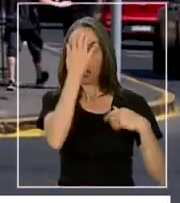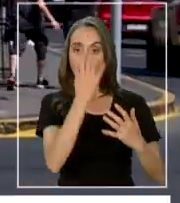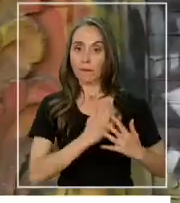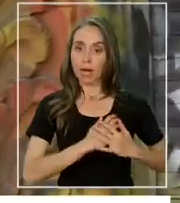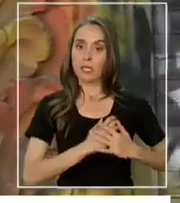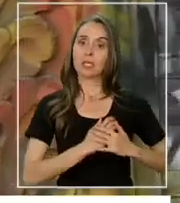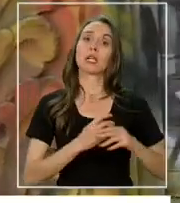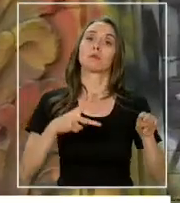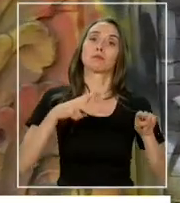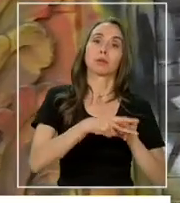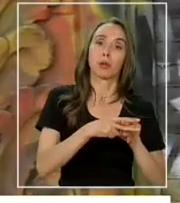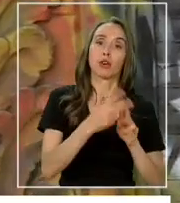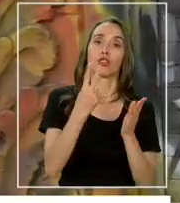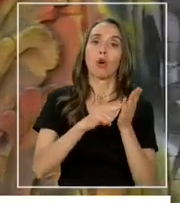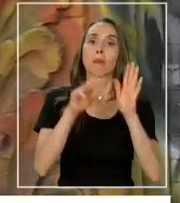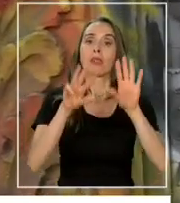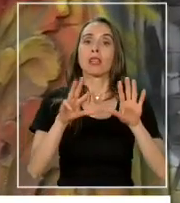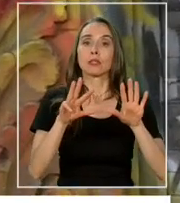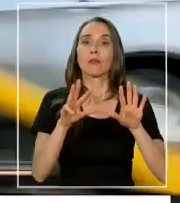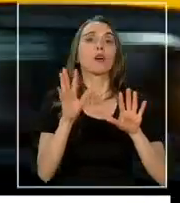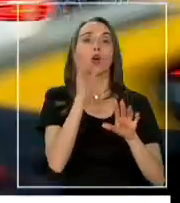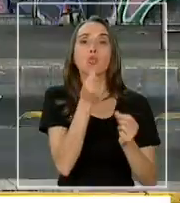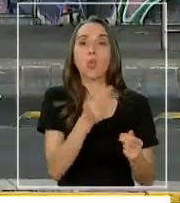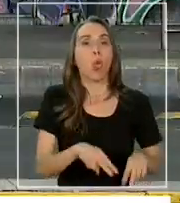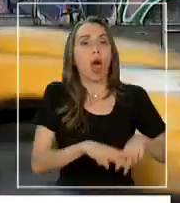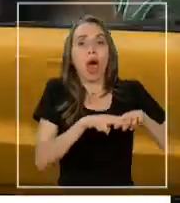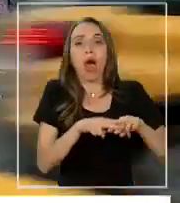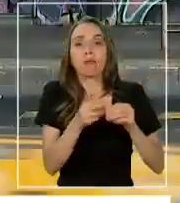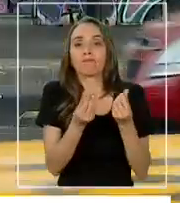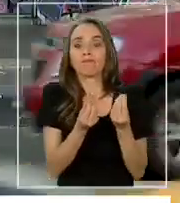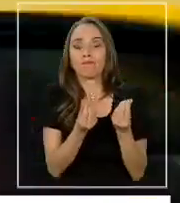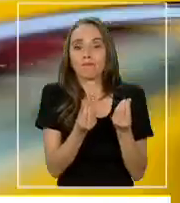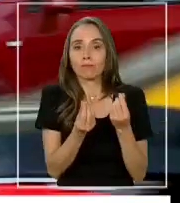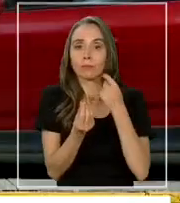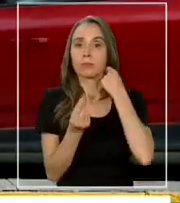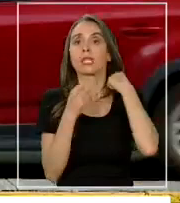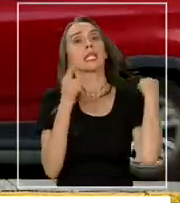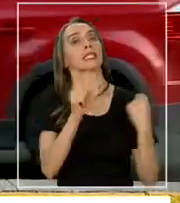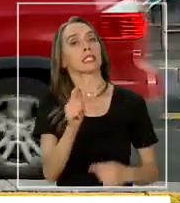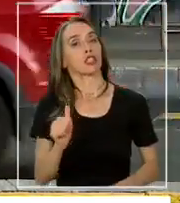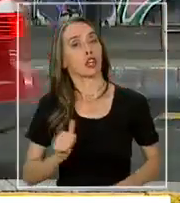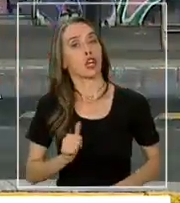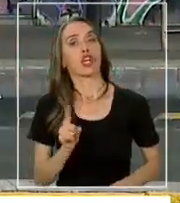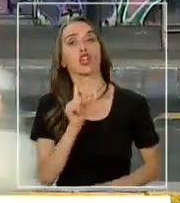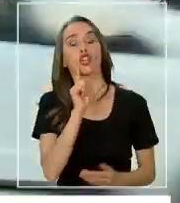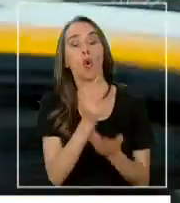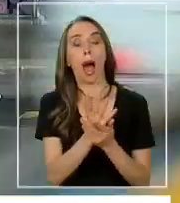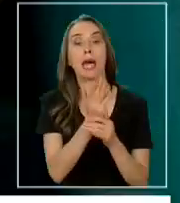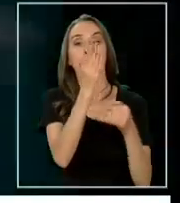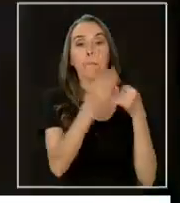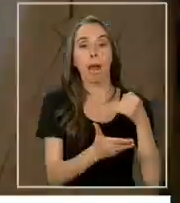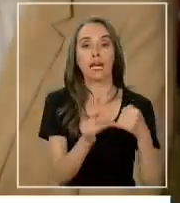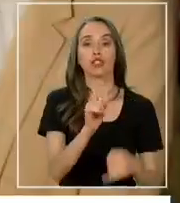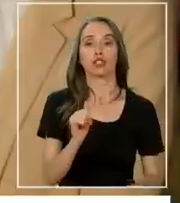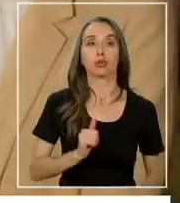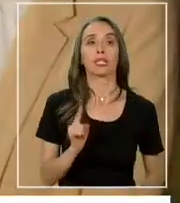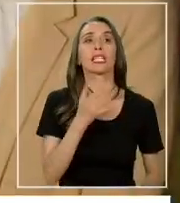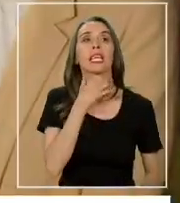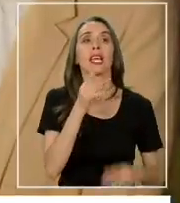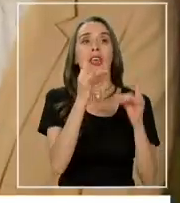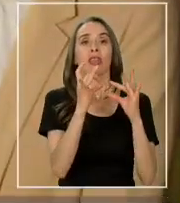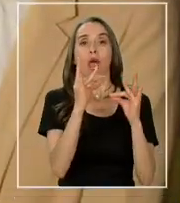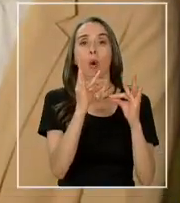en 2019 fue descartado por falta de recursos. No hay plazo que no se cumpla ni deuda que no se pague. Si esto ya